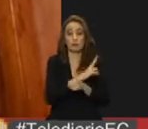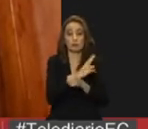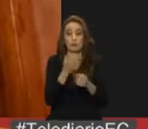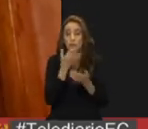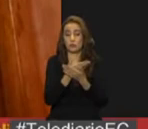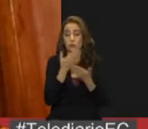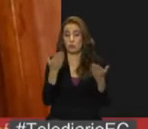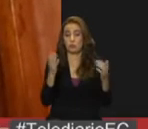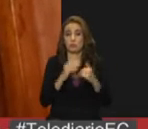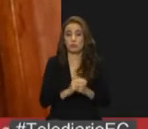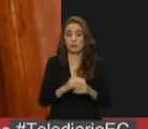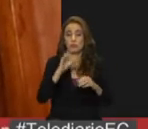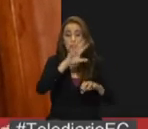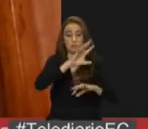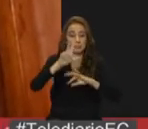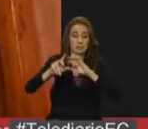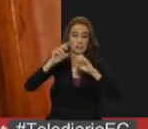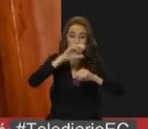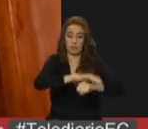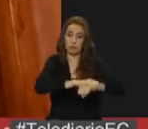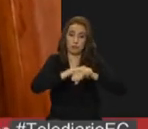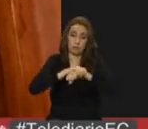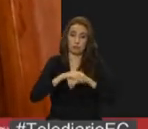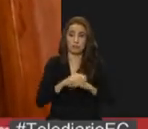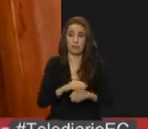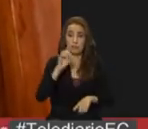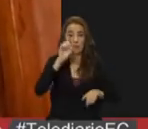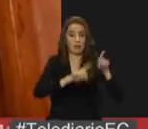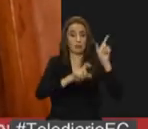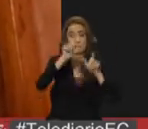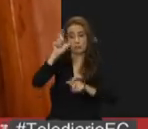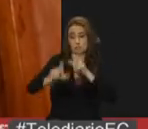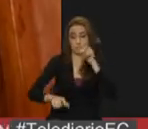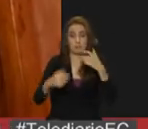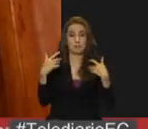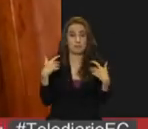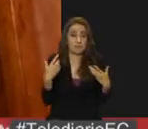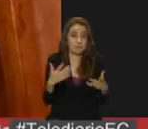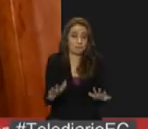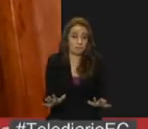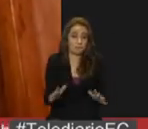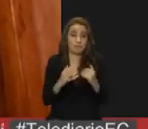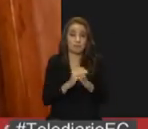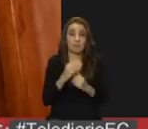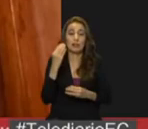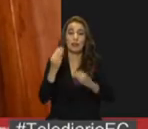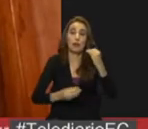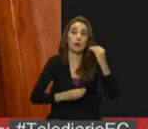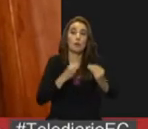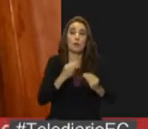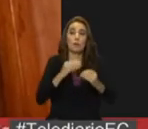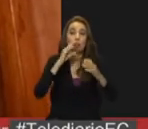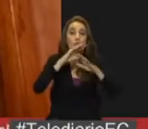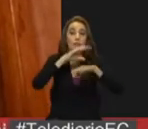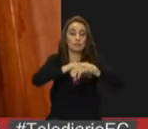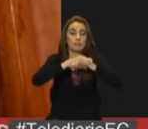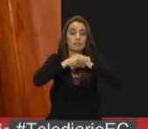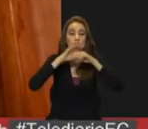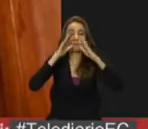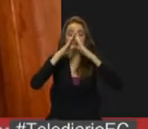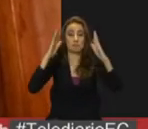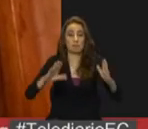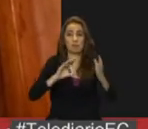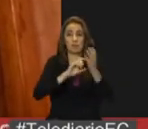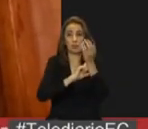dineros, ¿no? Solamente hay medidas personales y las que no esperábamos, como arresto domiciliario o